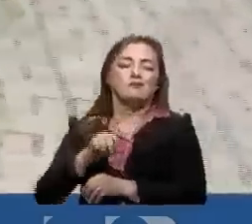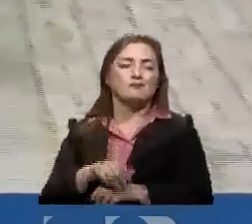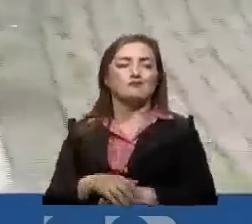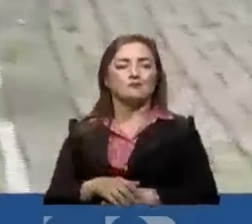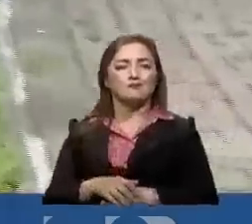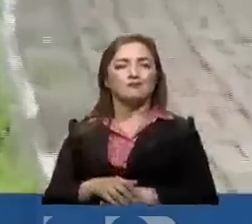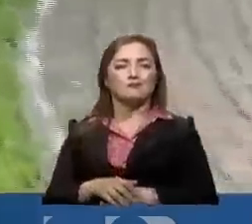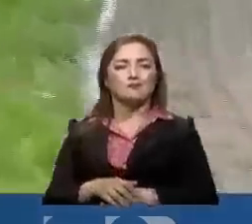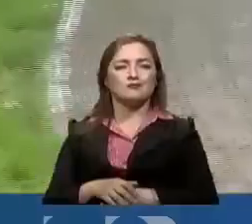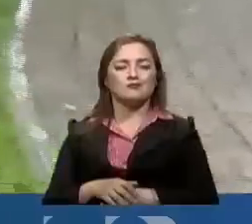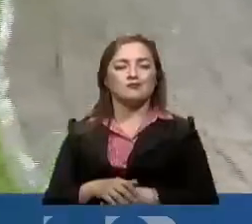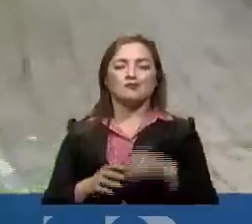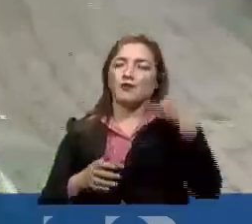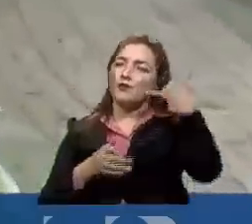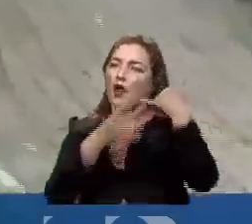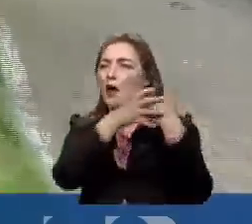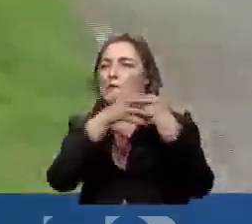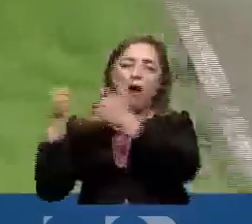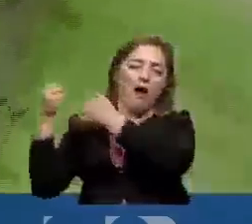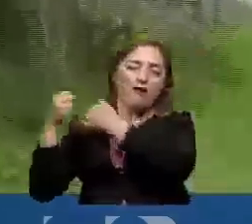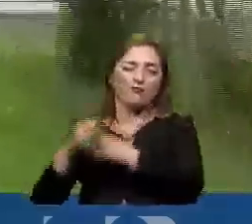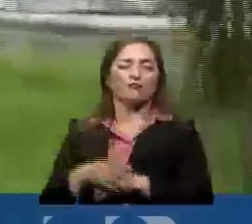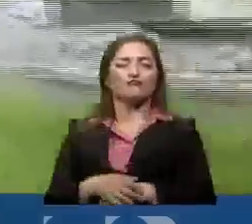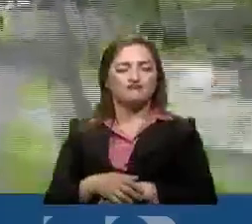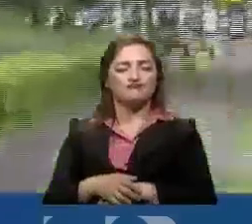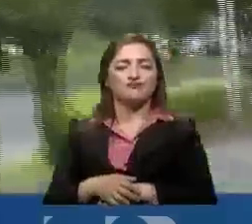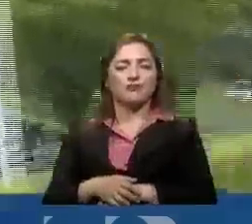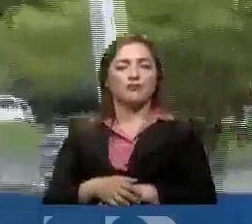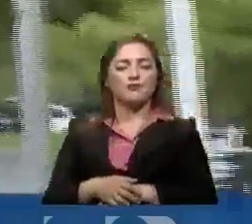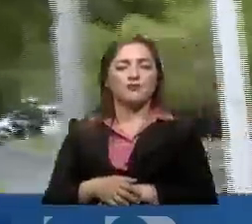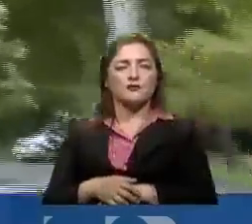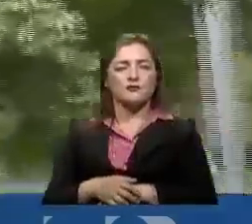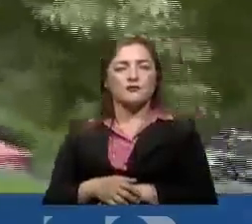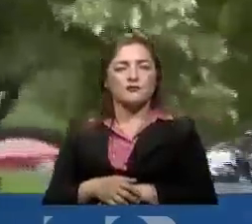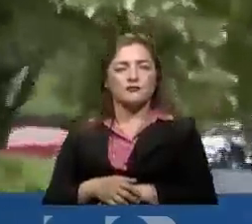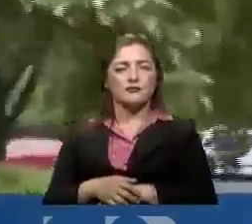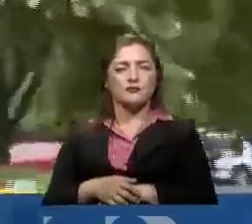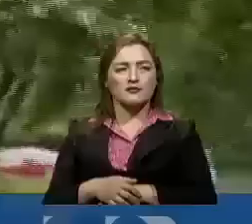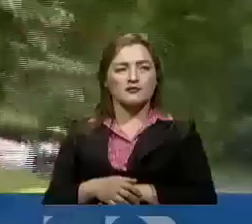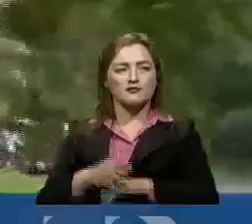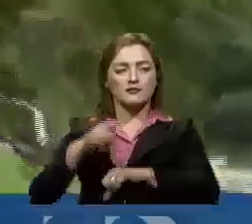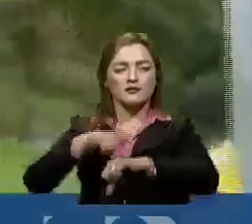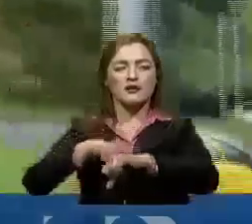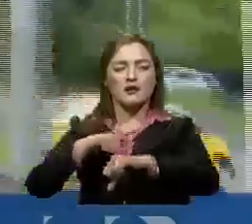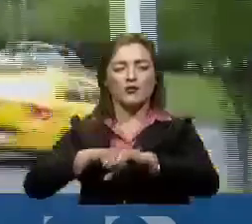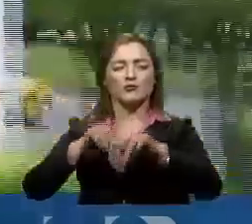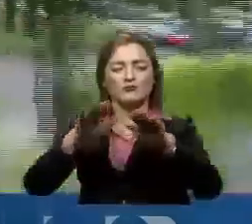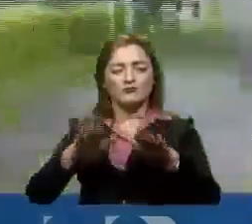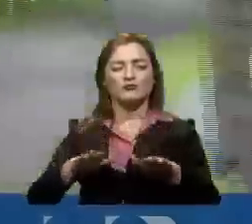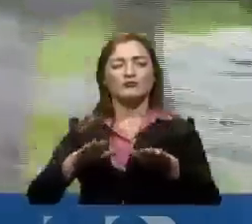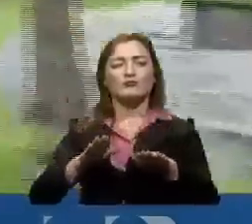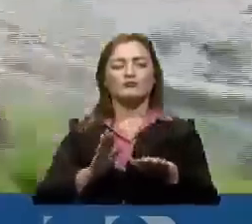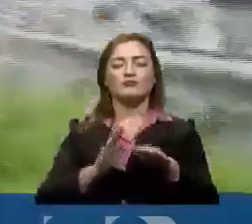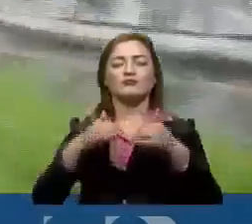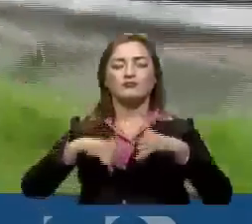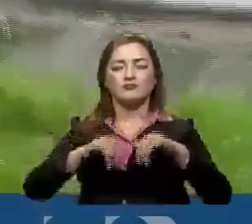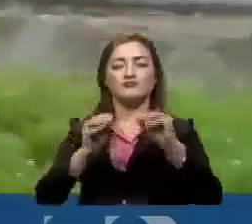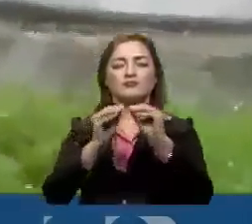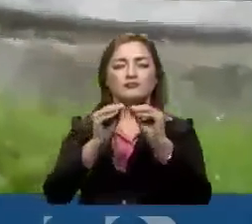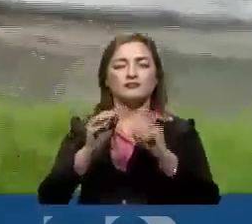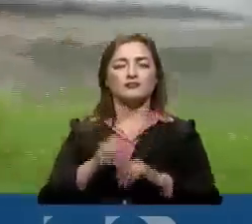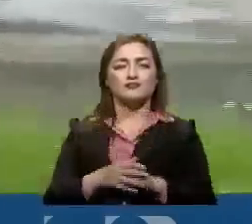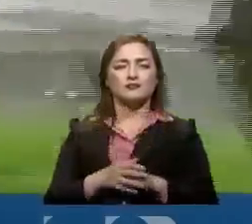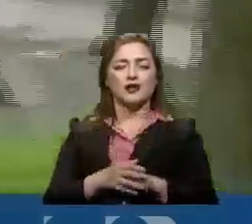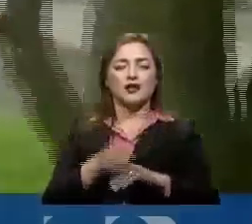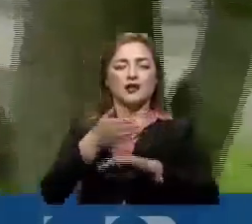a ranchar justamente las pertenencias de los ciudadanos. Nosotros, por tema de tiempo, tenemos que regresar a estudios, pero